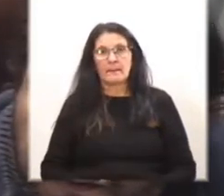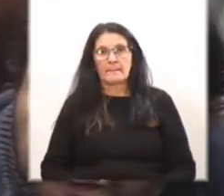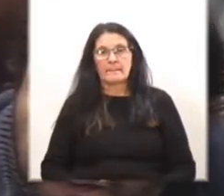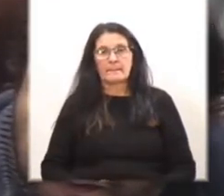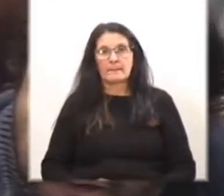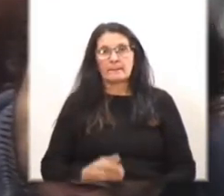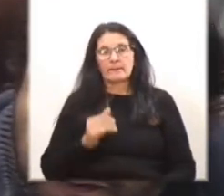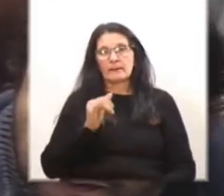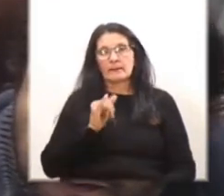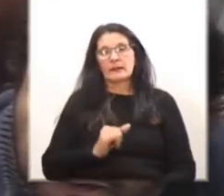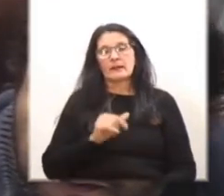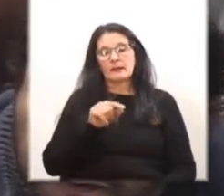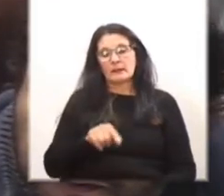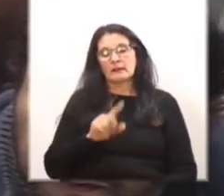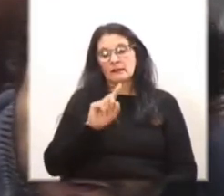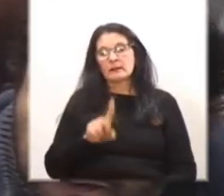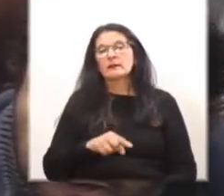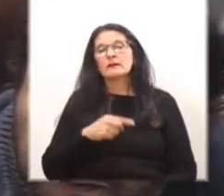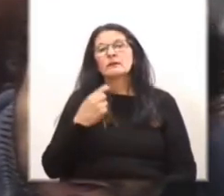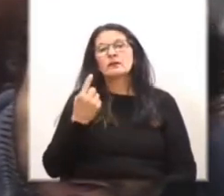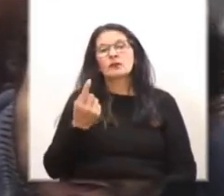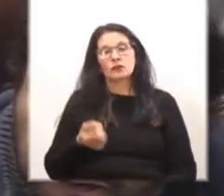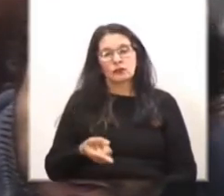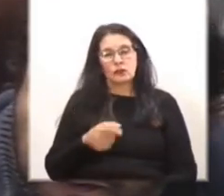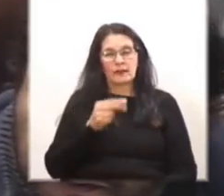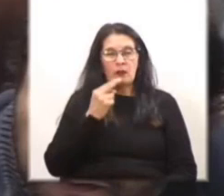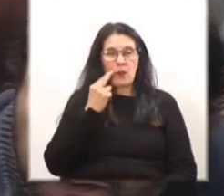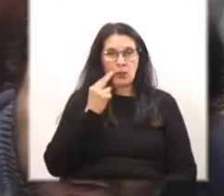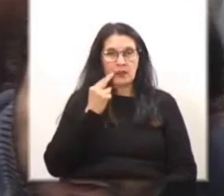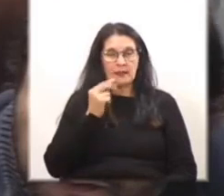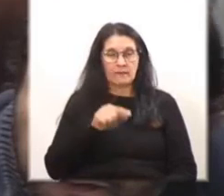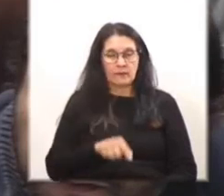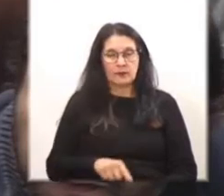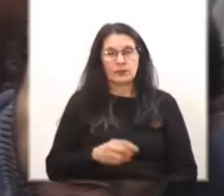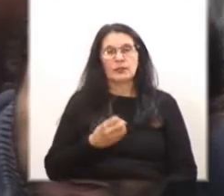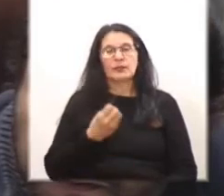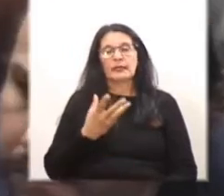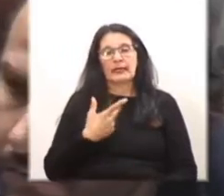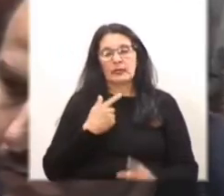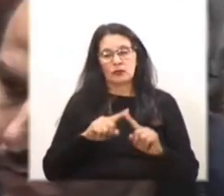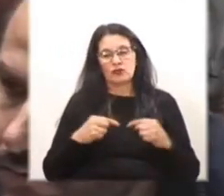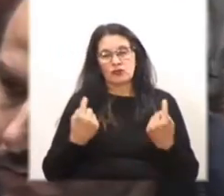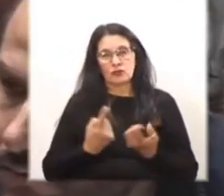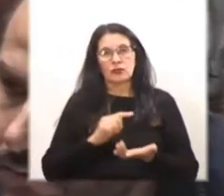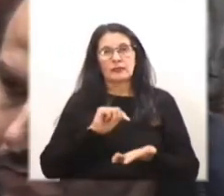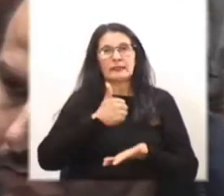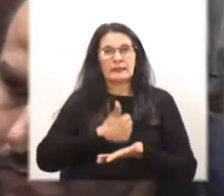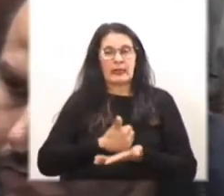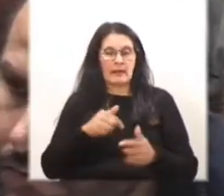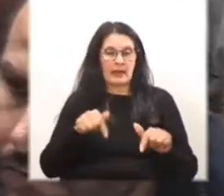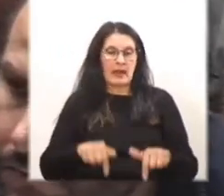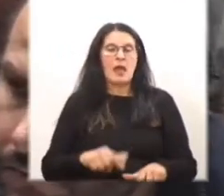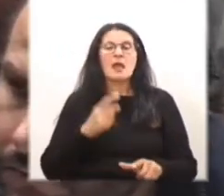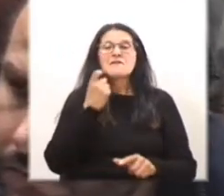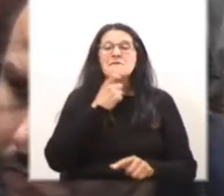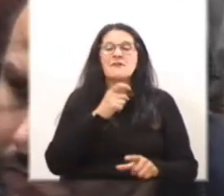Y esta es otra de las razones por las que estamos aquí, la falta de